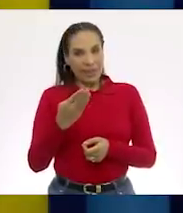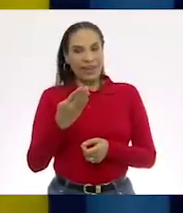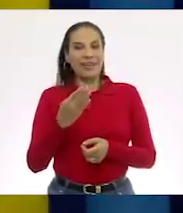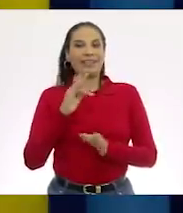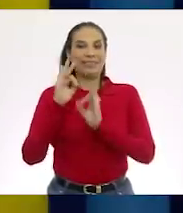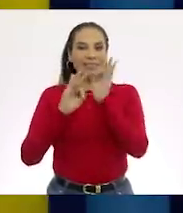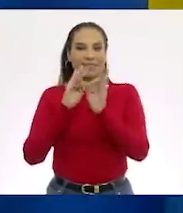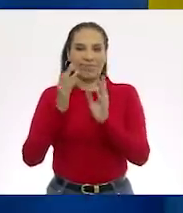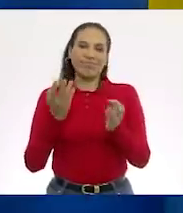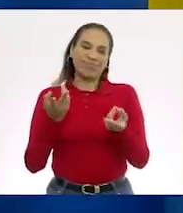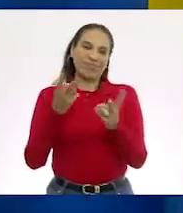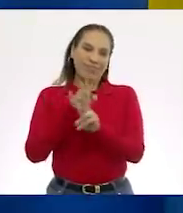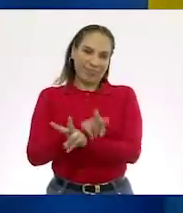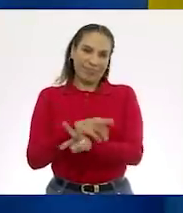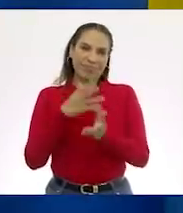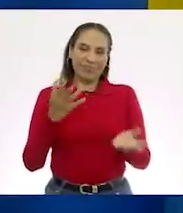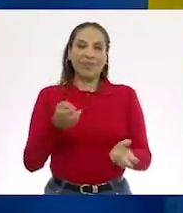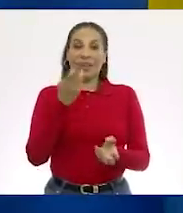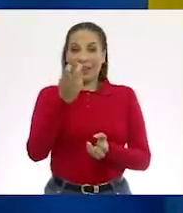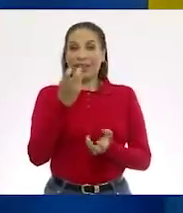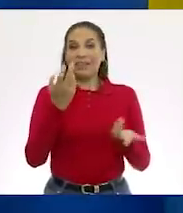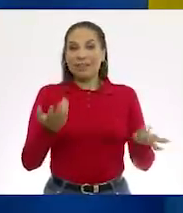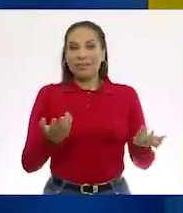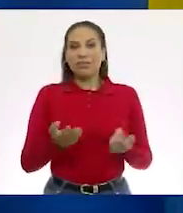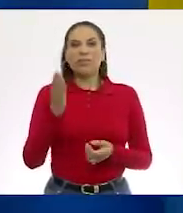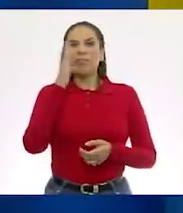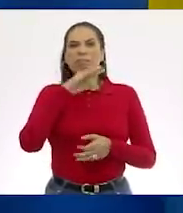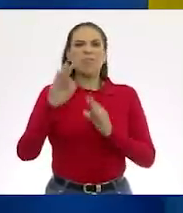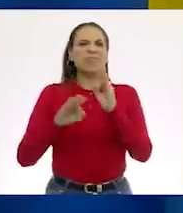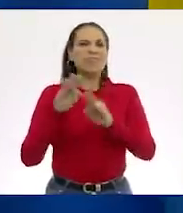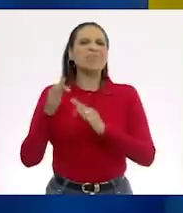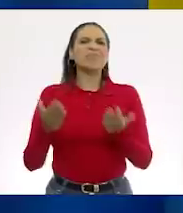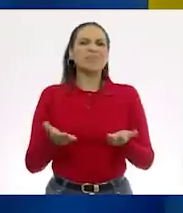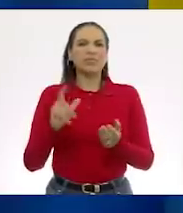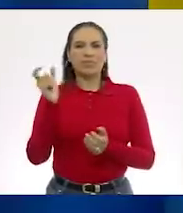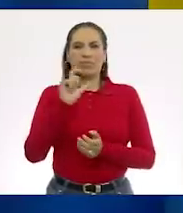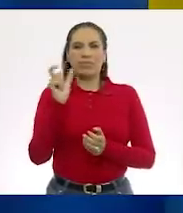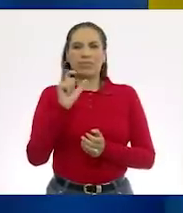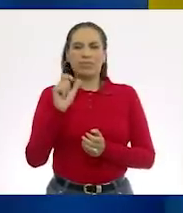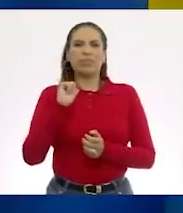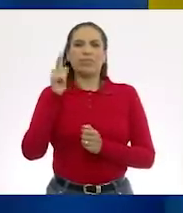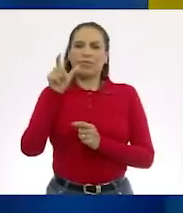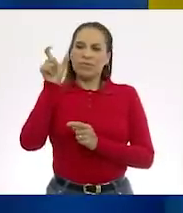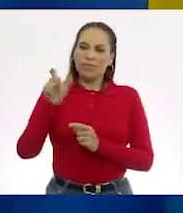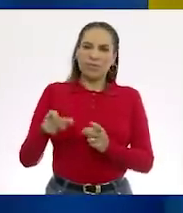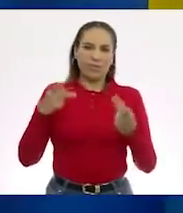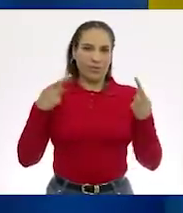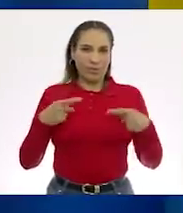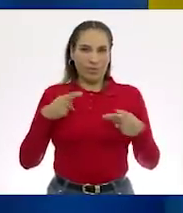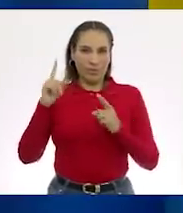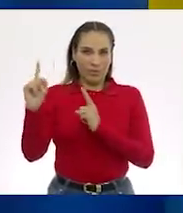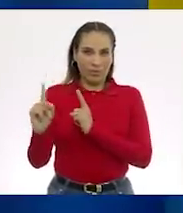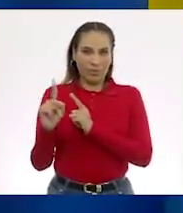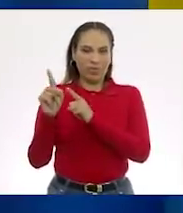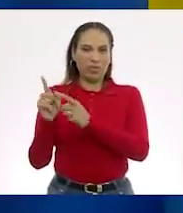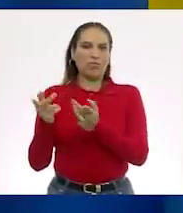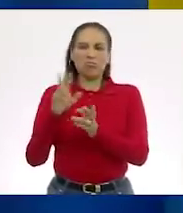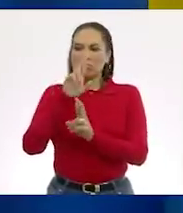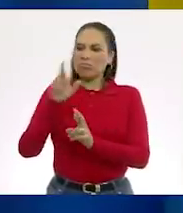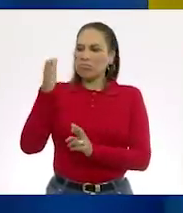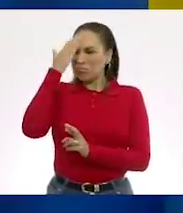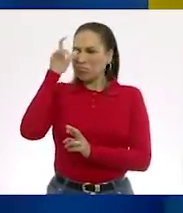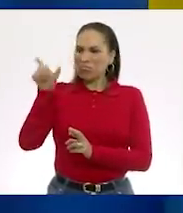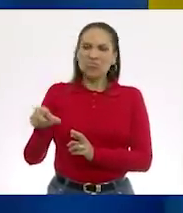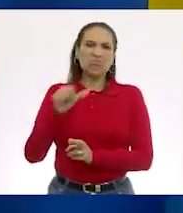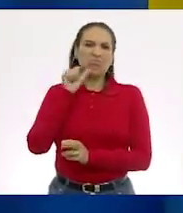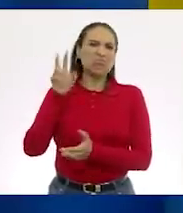contrario. Eso mismo. El maltrato es cuando se afecta el bienestar de una persona al no reconocer